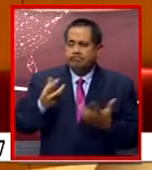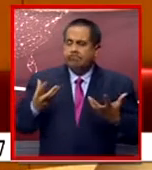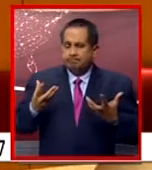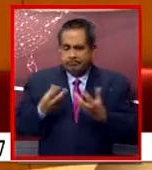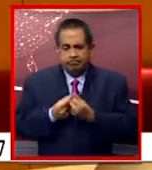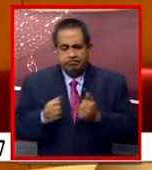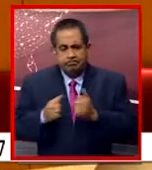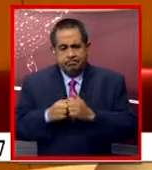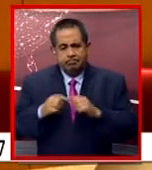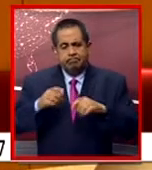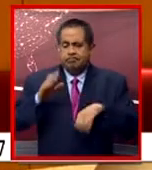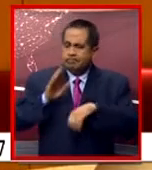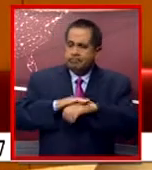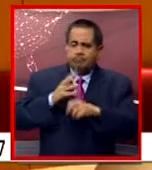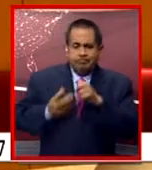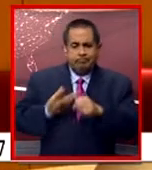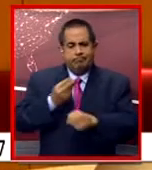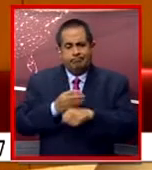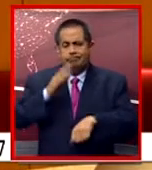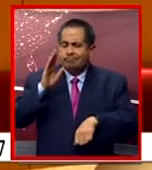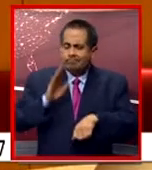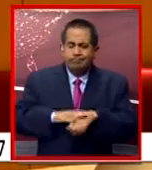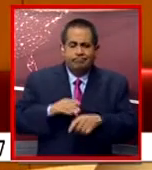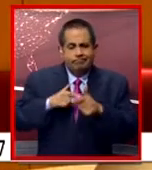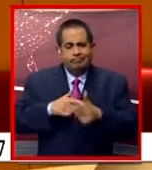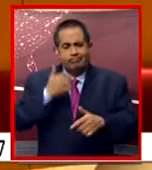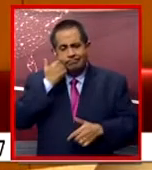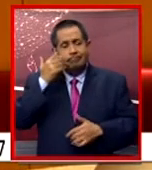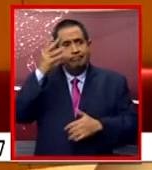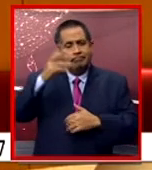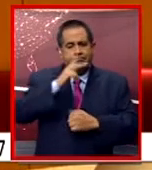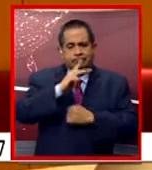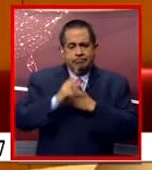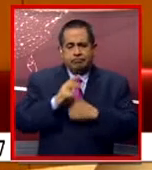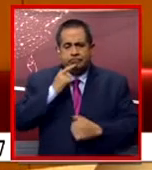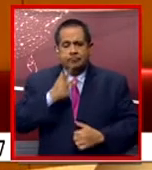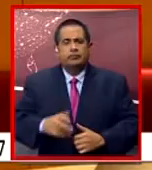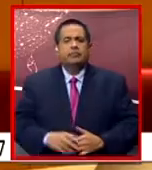conjunto está redundando en que hoy tengamos un mejor país.